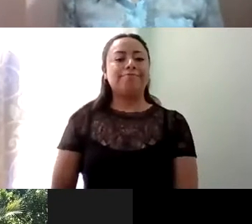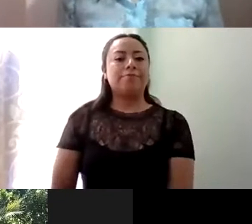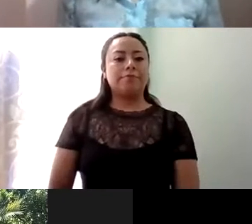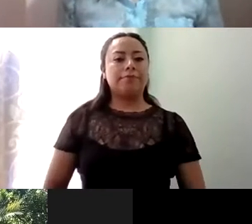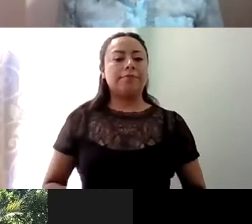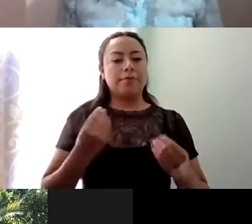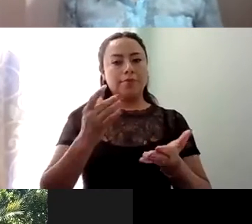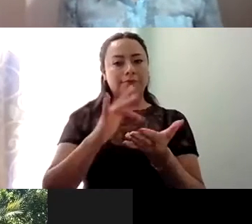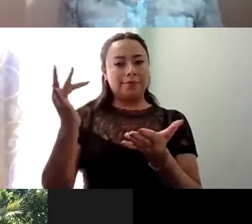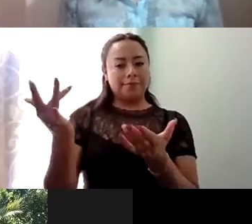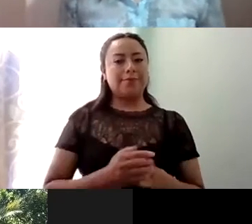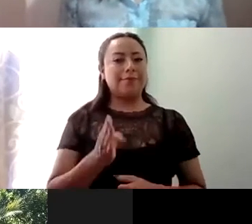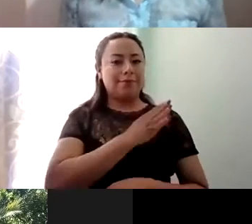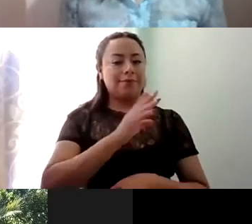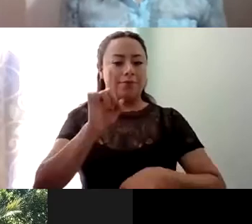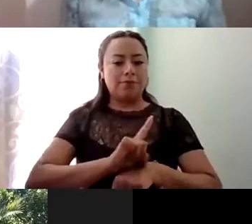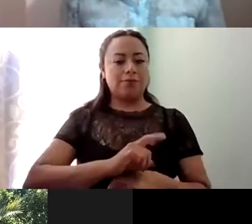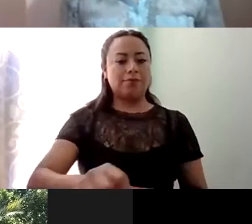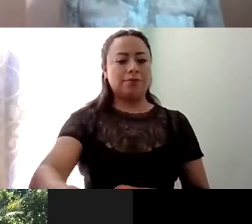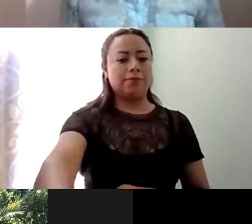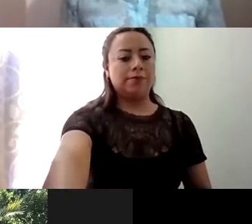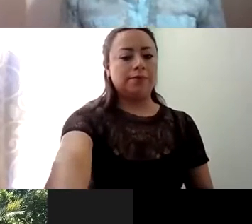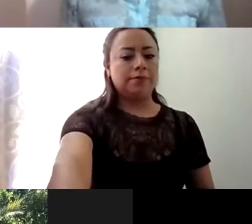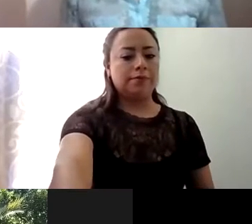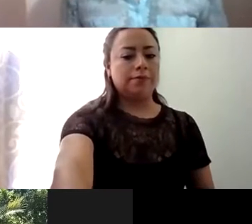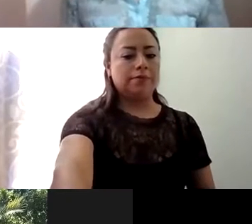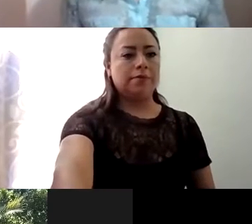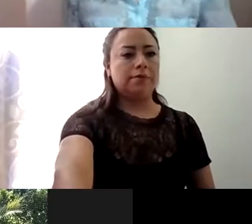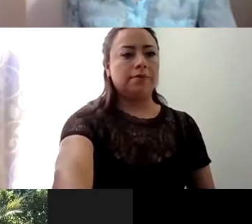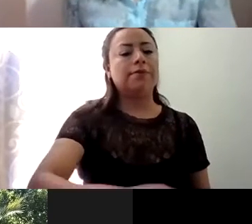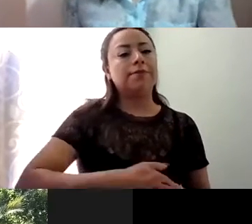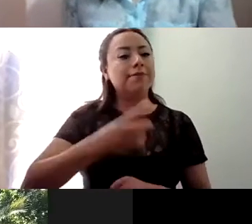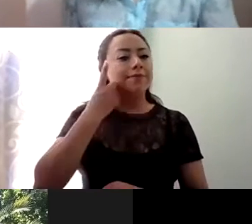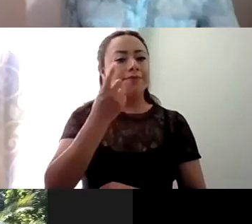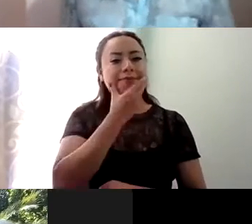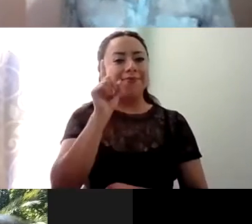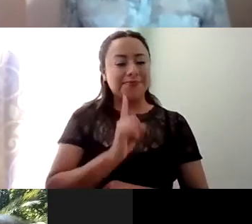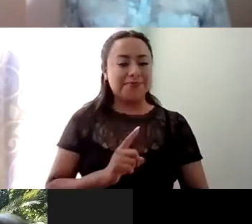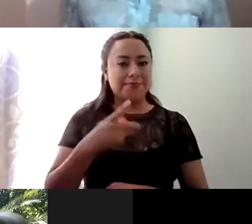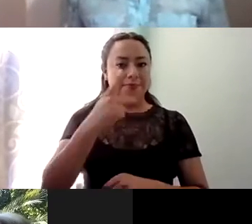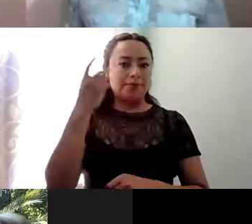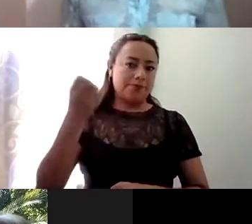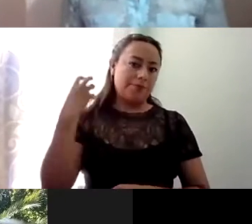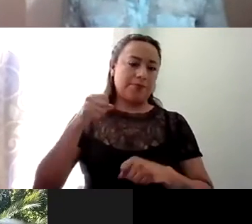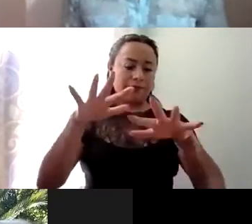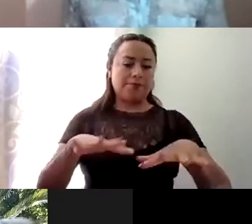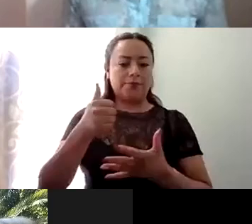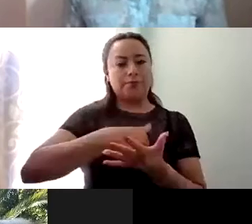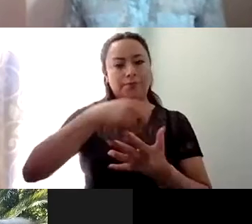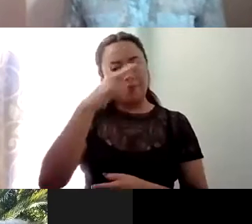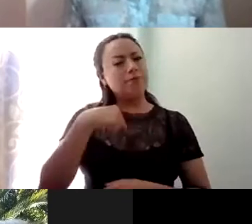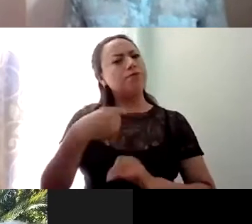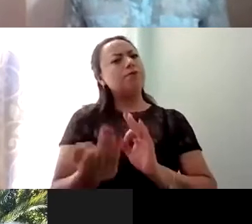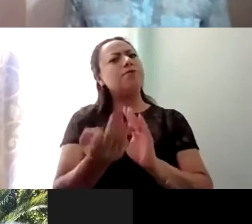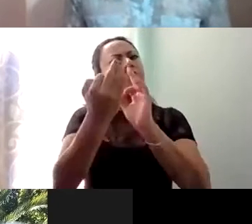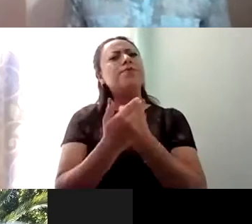Muchas gracias. Muy buenos días, diputadas y diputados del Congreso de la Ciudad de México. Bueno, el día de hoy estoy ante ustedes